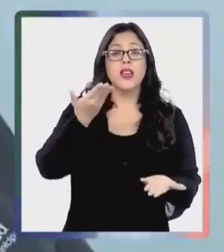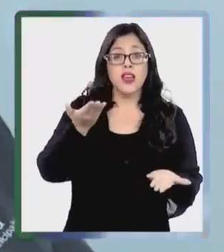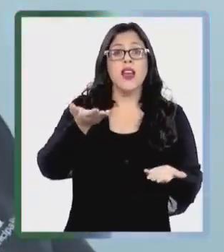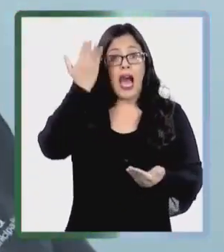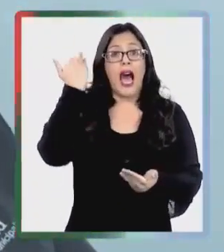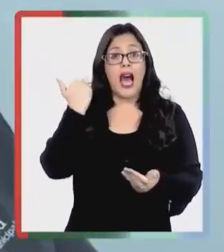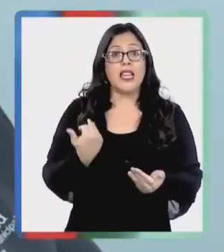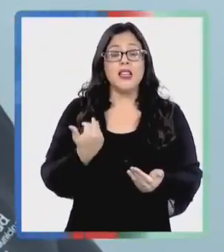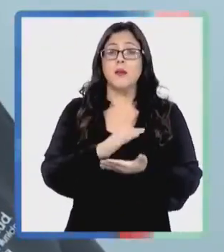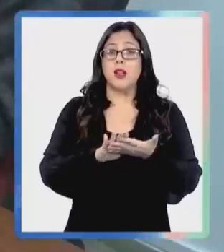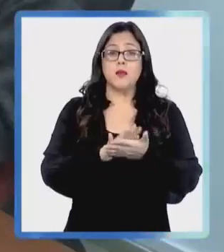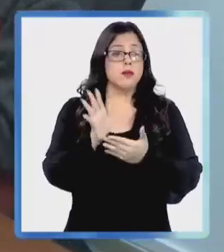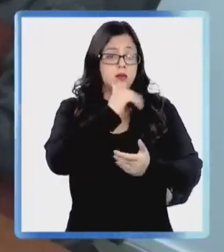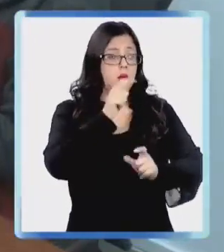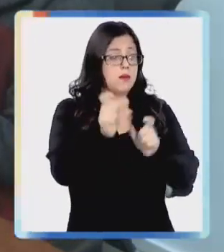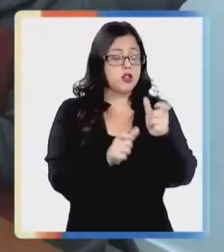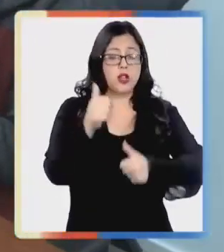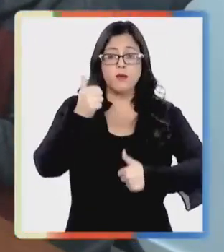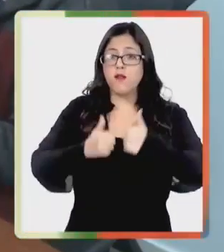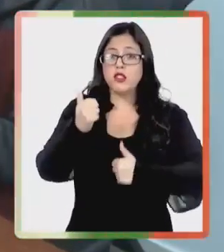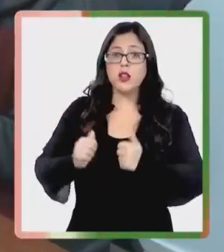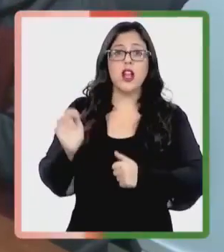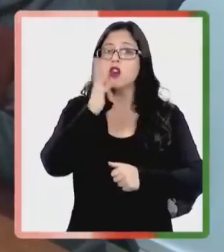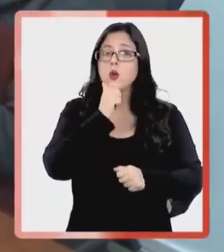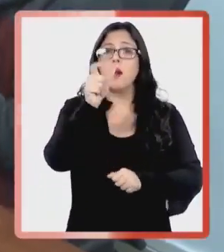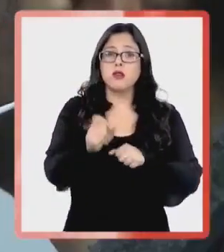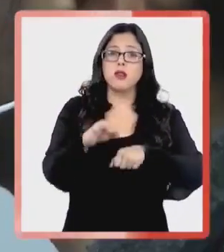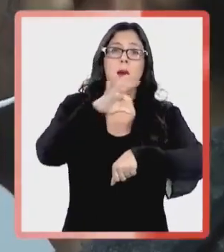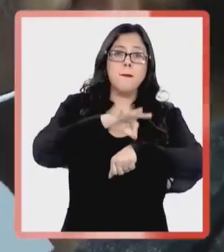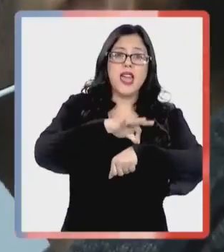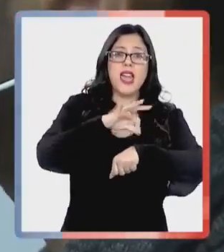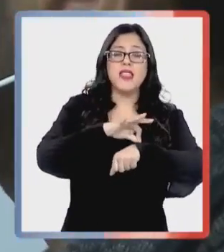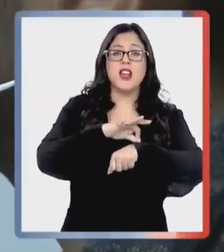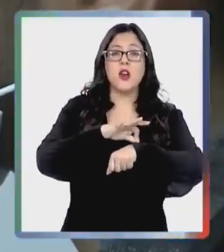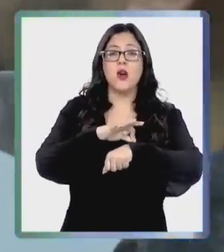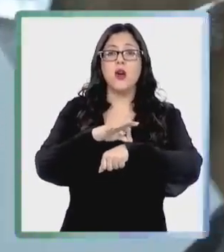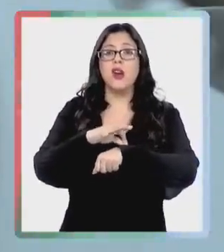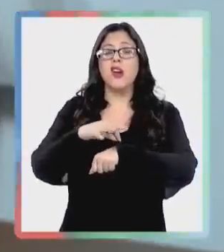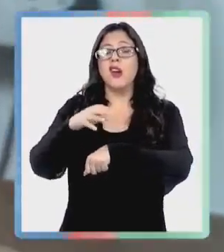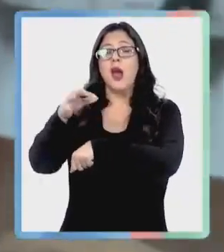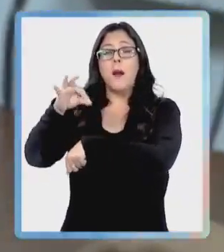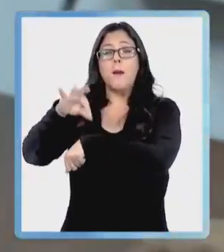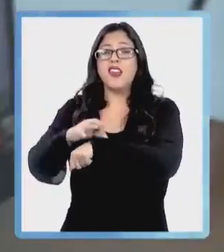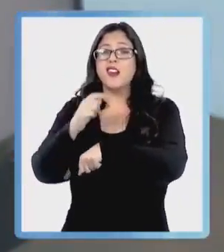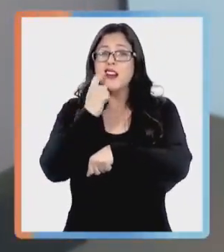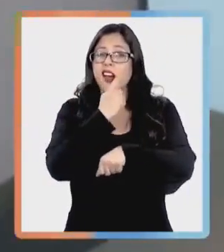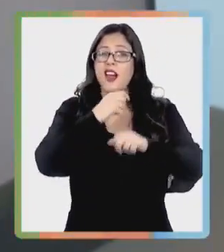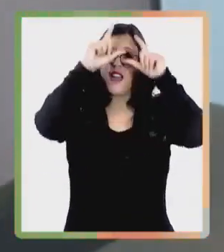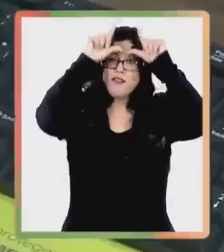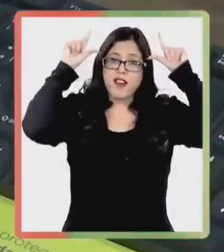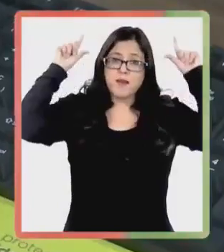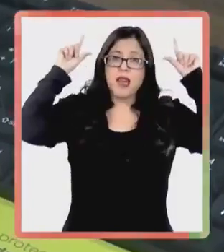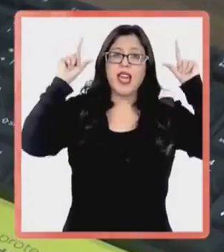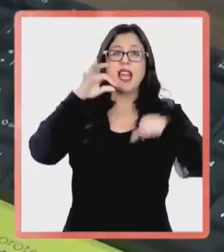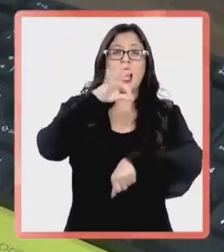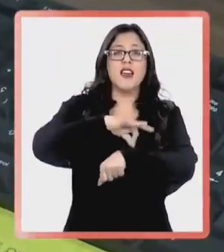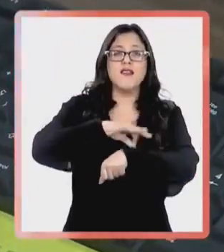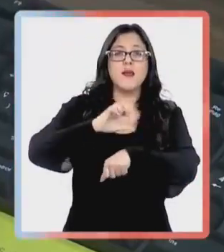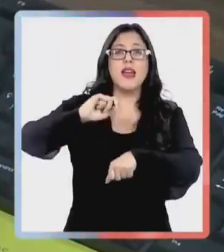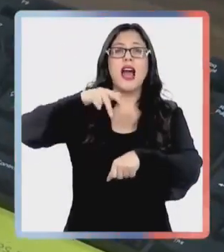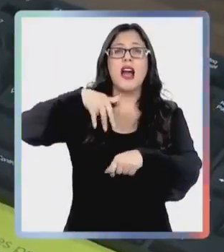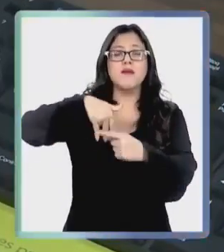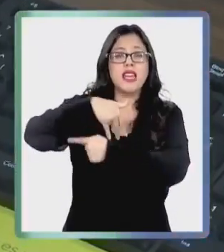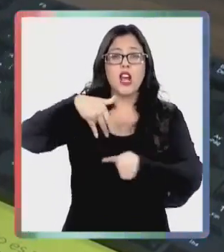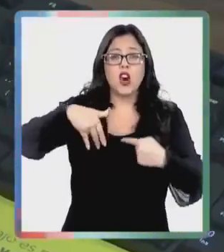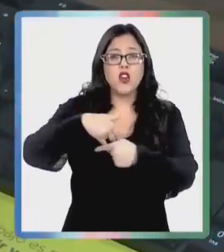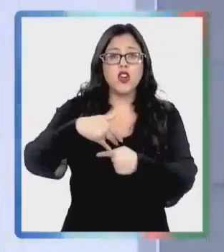nos pasaba esto? Si no tenemos profesionales, no tenemos el médico, el dentista, la matrona, que están, la enfermera que está 100% dedicada, no